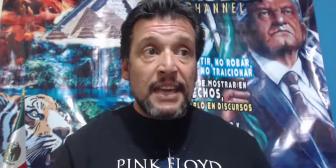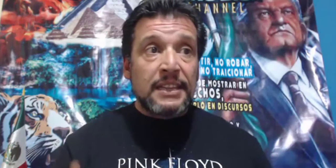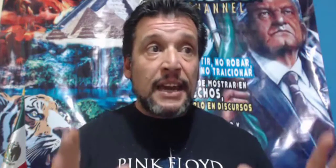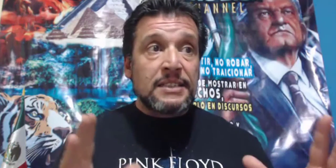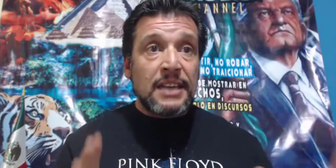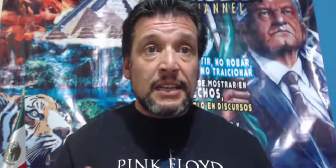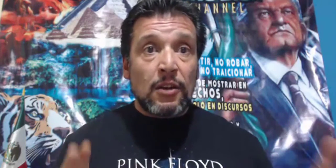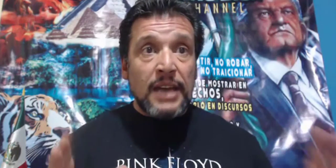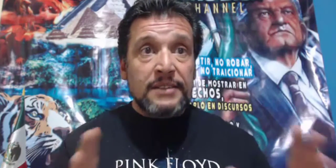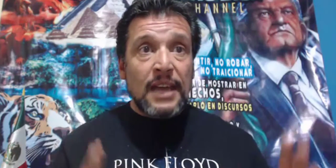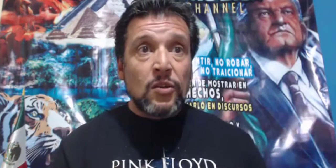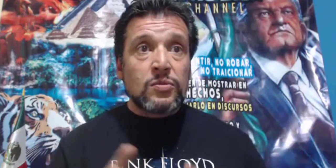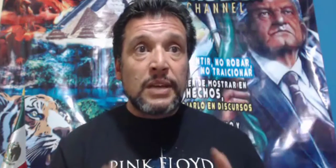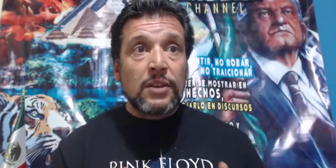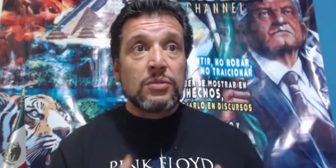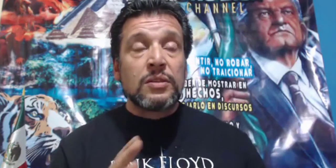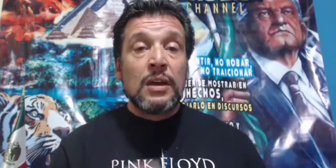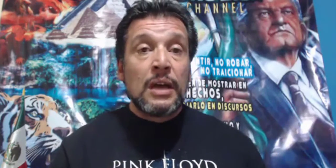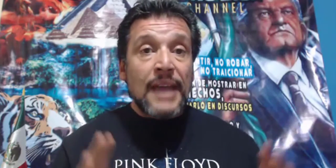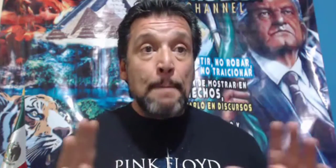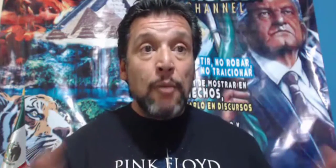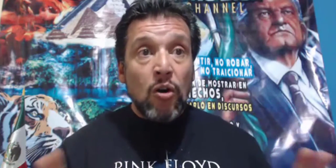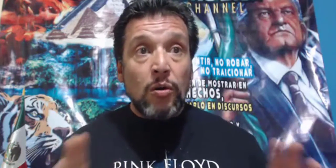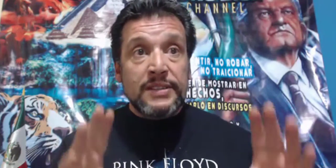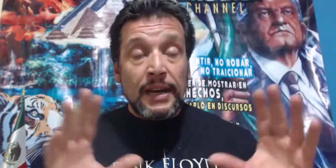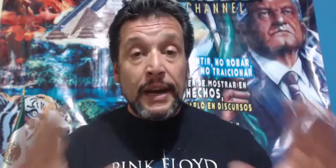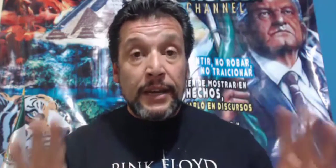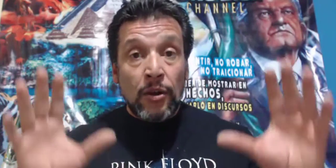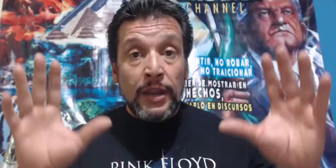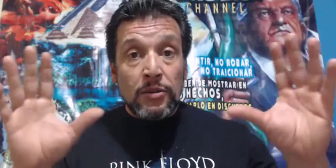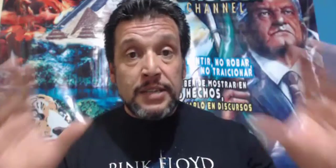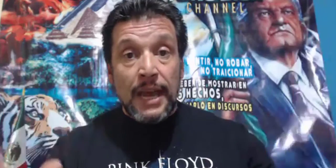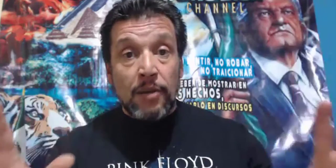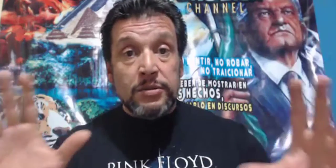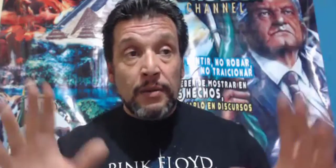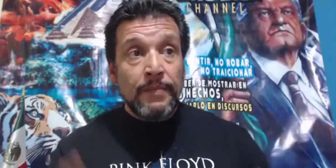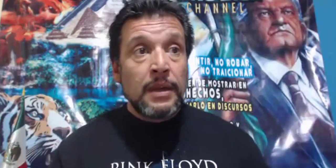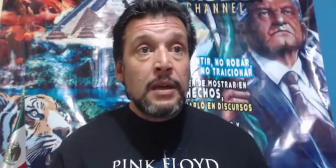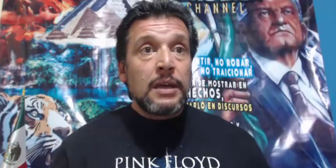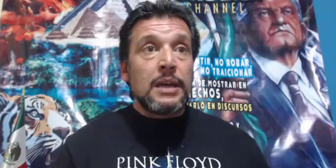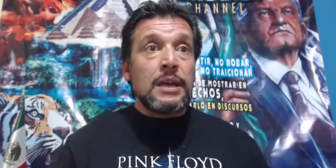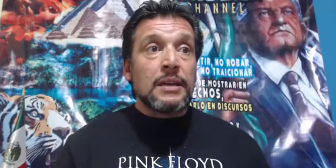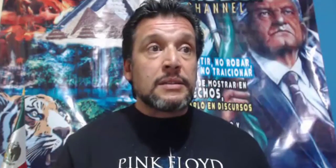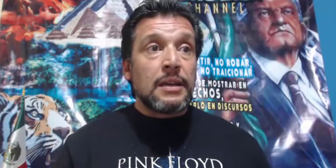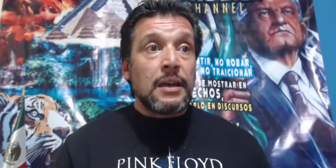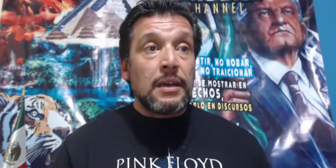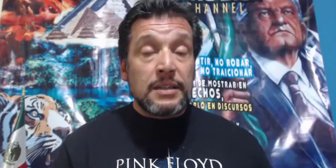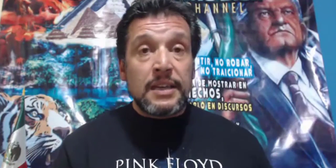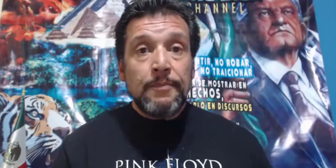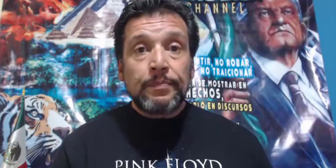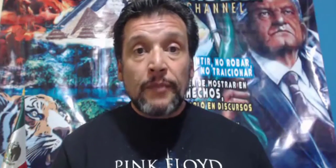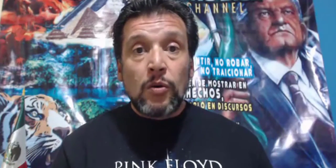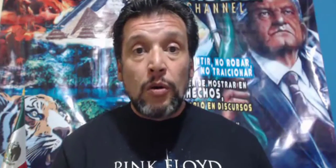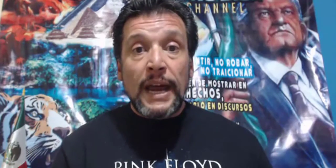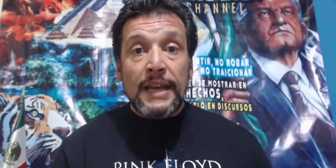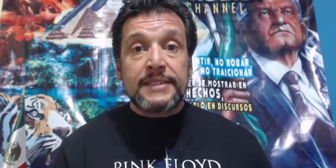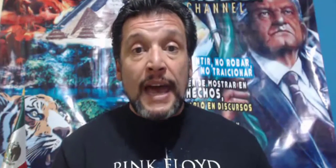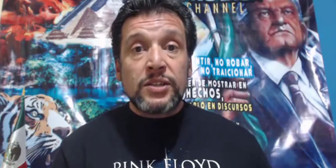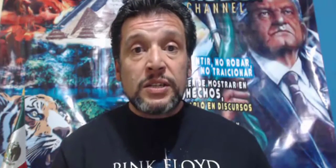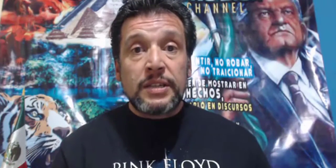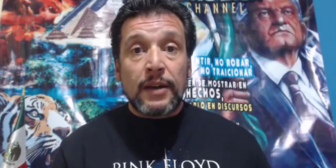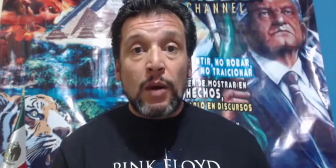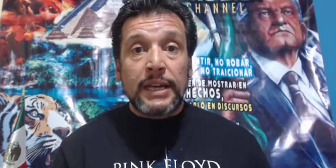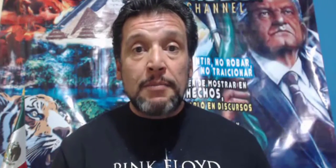seriales, etcétera, etcétera. O sea, Estados Unidos tampoco es el reino de los cielos, ¿no? Y sí,